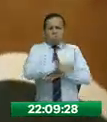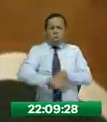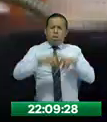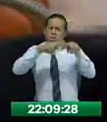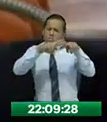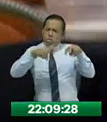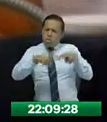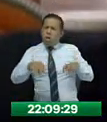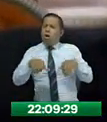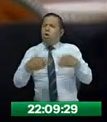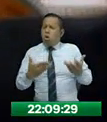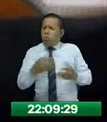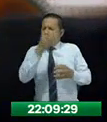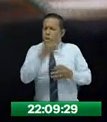y la fiscalía informó vale